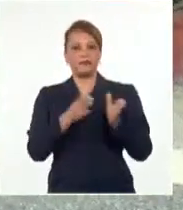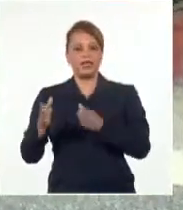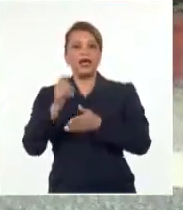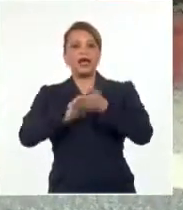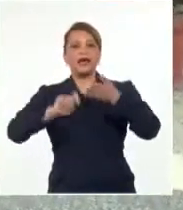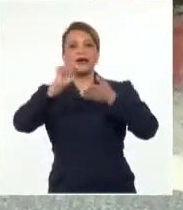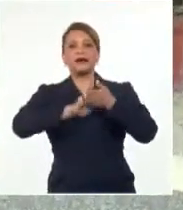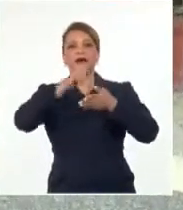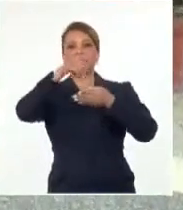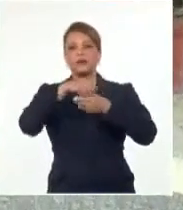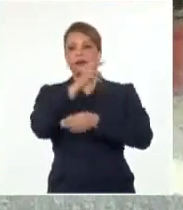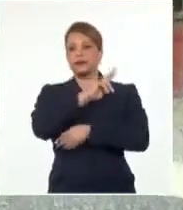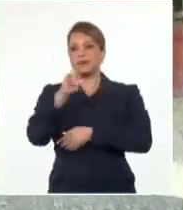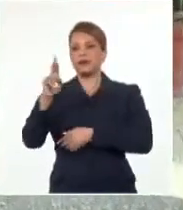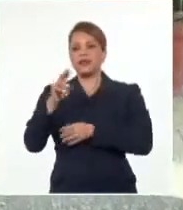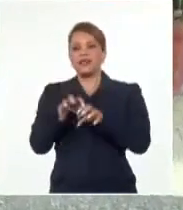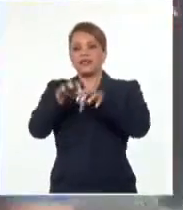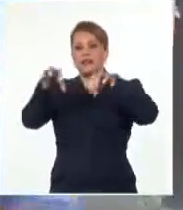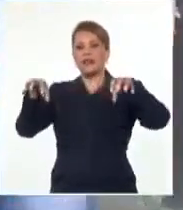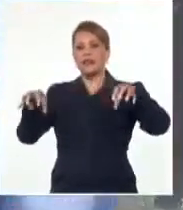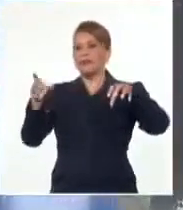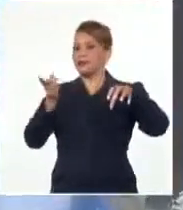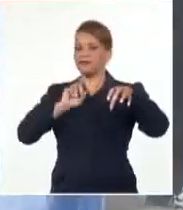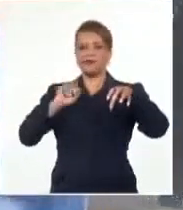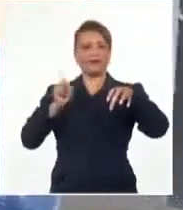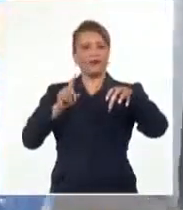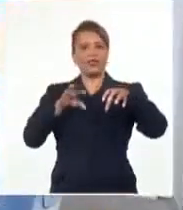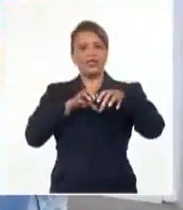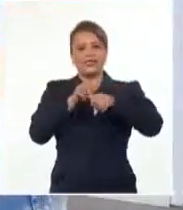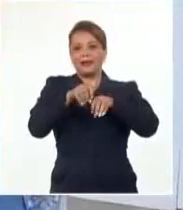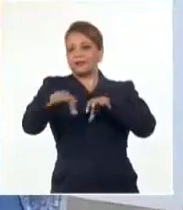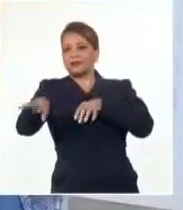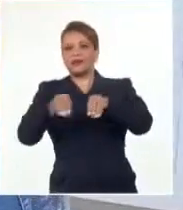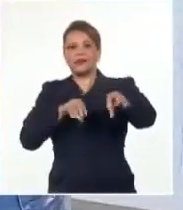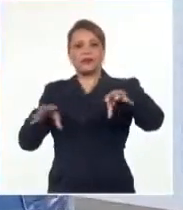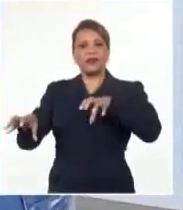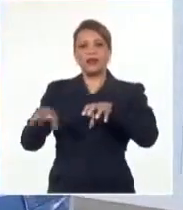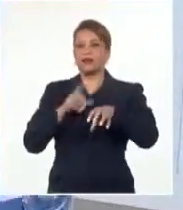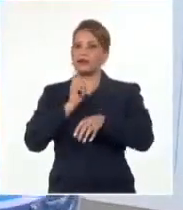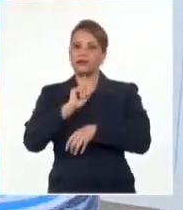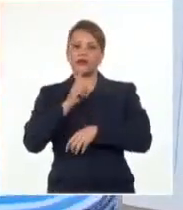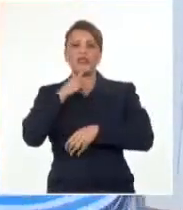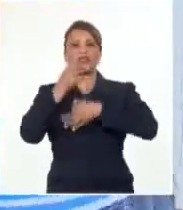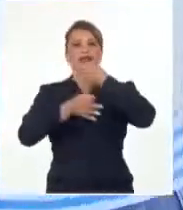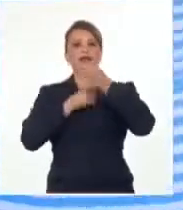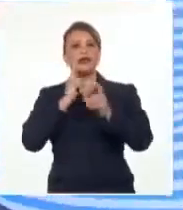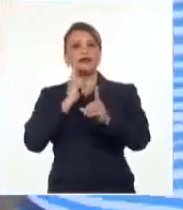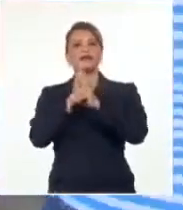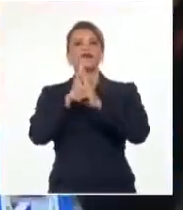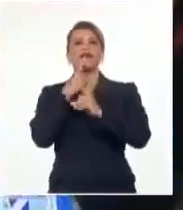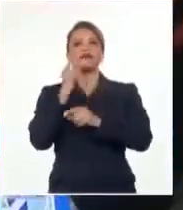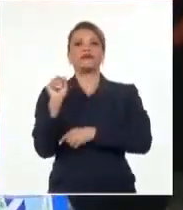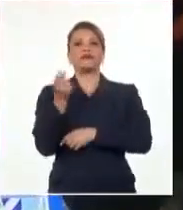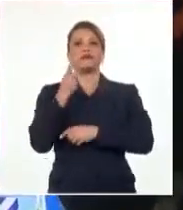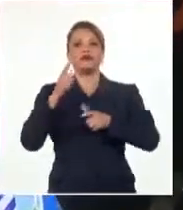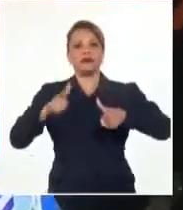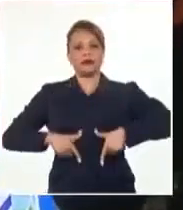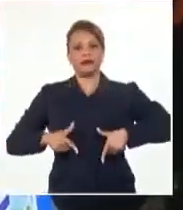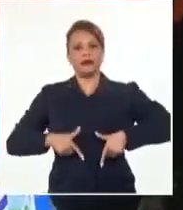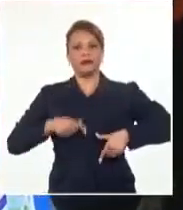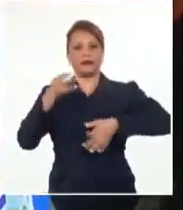y patriótico no debe dividirse, no debe dispersarse, decía en el primer encuentro con los candidatos a